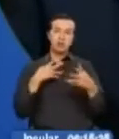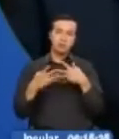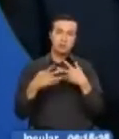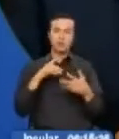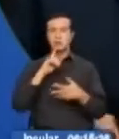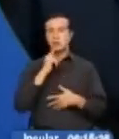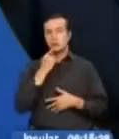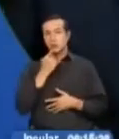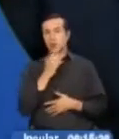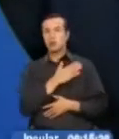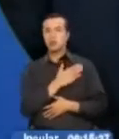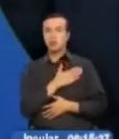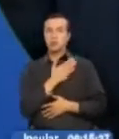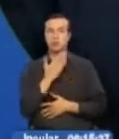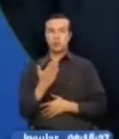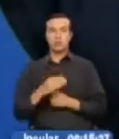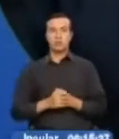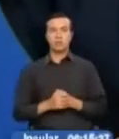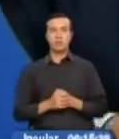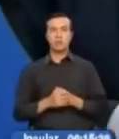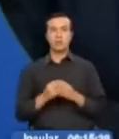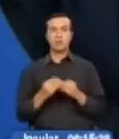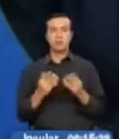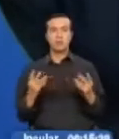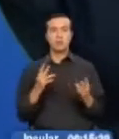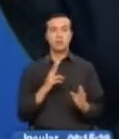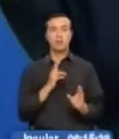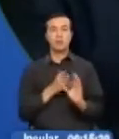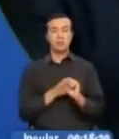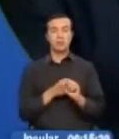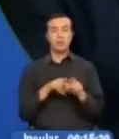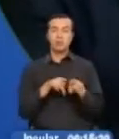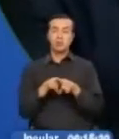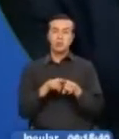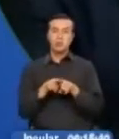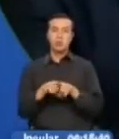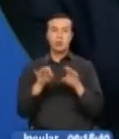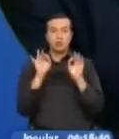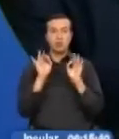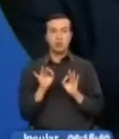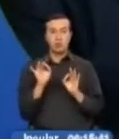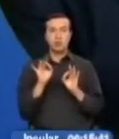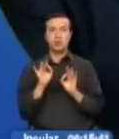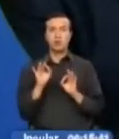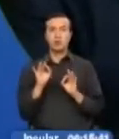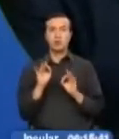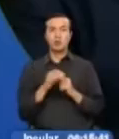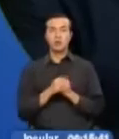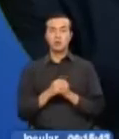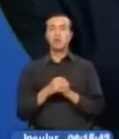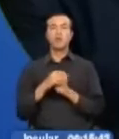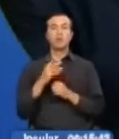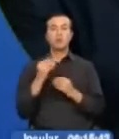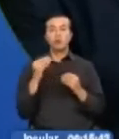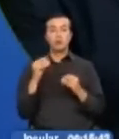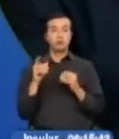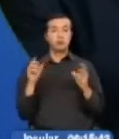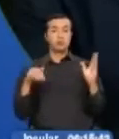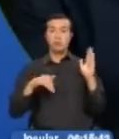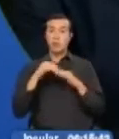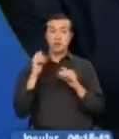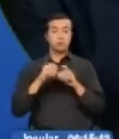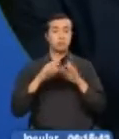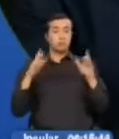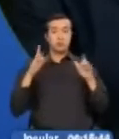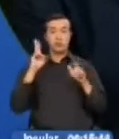seriedad confianza alta participación competencia efectiva provisión para una demanda importante mucho más